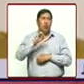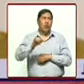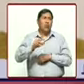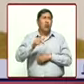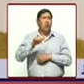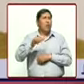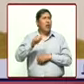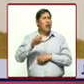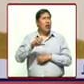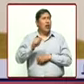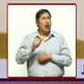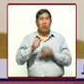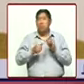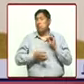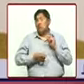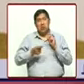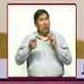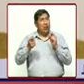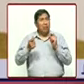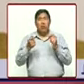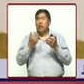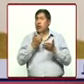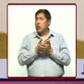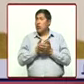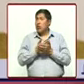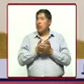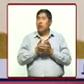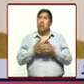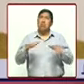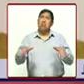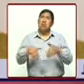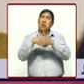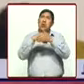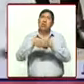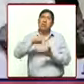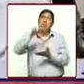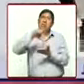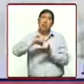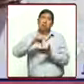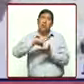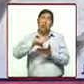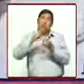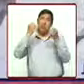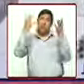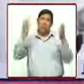se llega a Cusco como si nada, se llega a matrimonios en Lima y entonces imagínense.